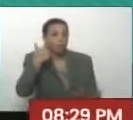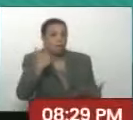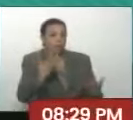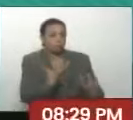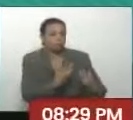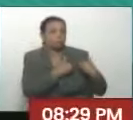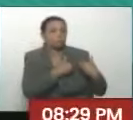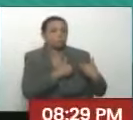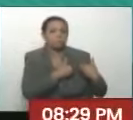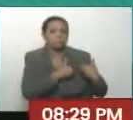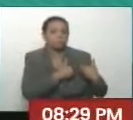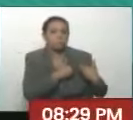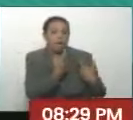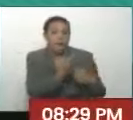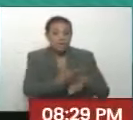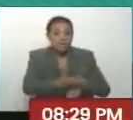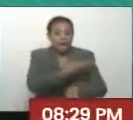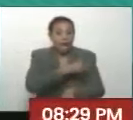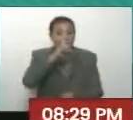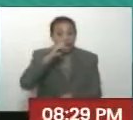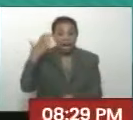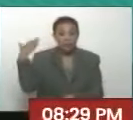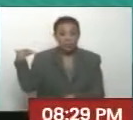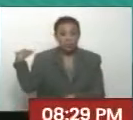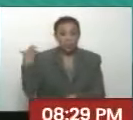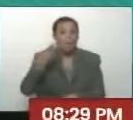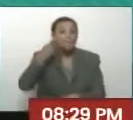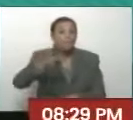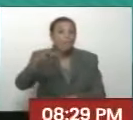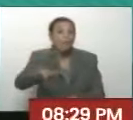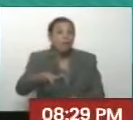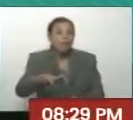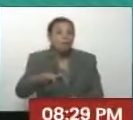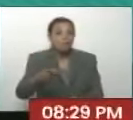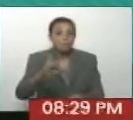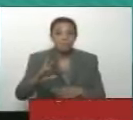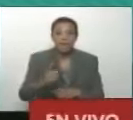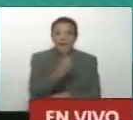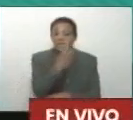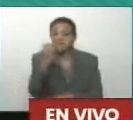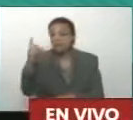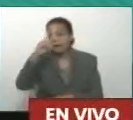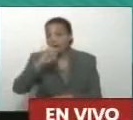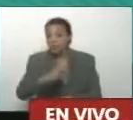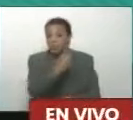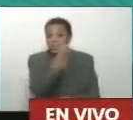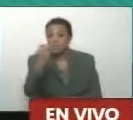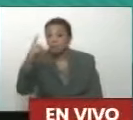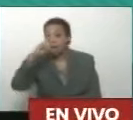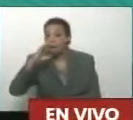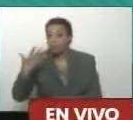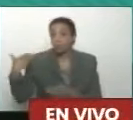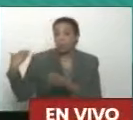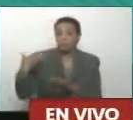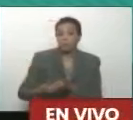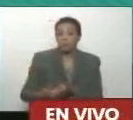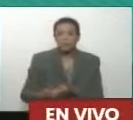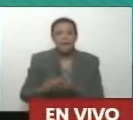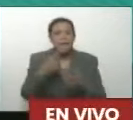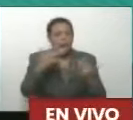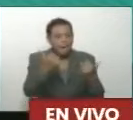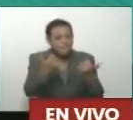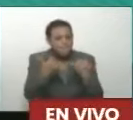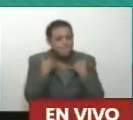eurocéntrica, que se impuso en muchos partidos políticos e intelectuales durante un siglo. El sexto capítulo, la crítica